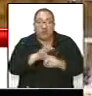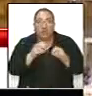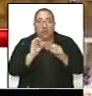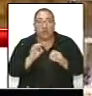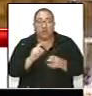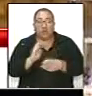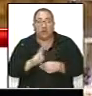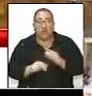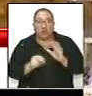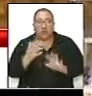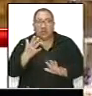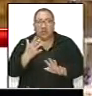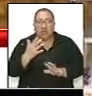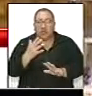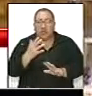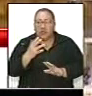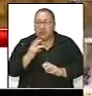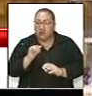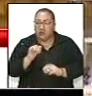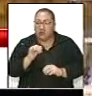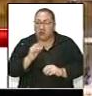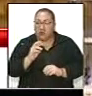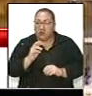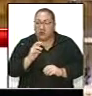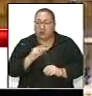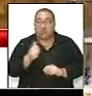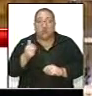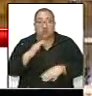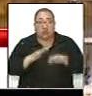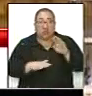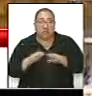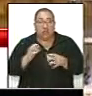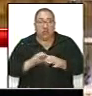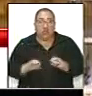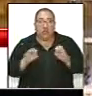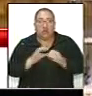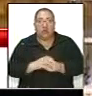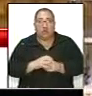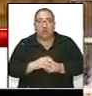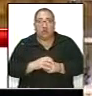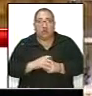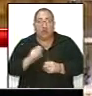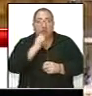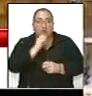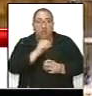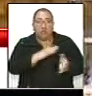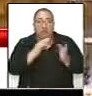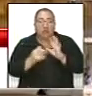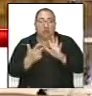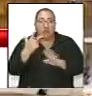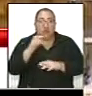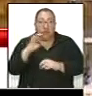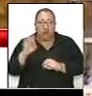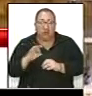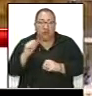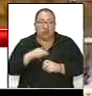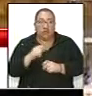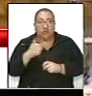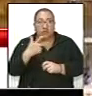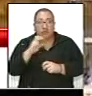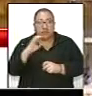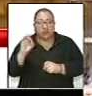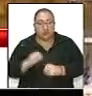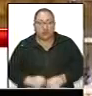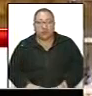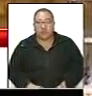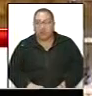entre 2015 y el licenciamiento ha variado sustantivamente. Las privadas han pasado de un 13% a casi un 30%